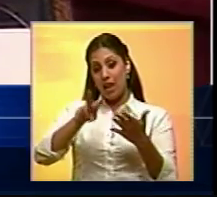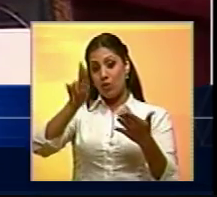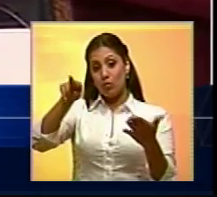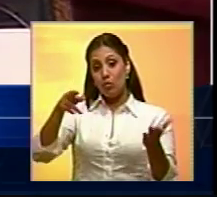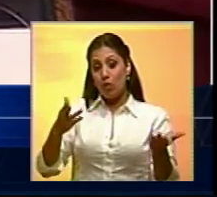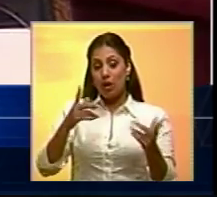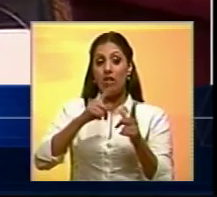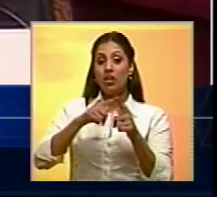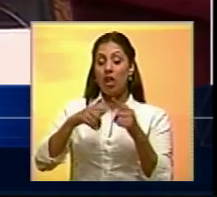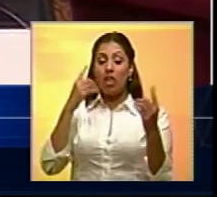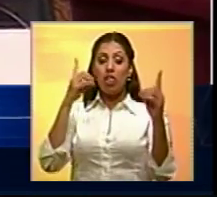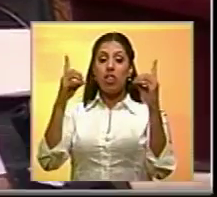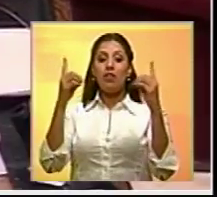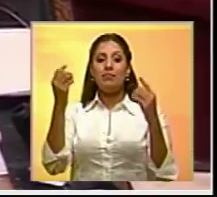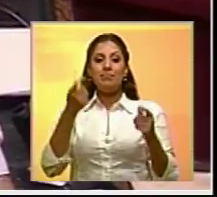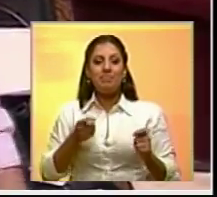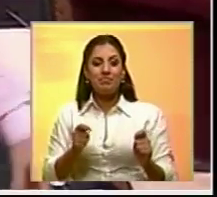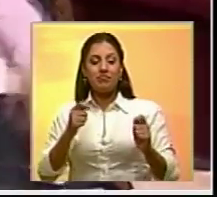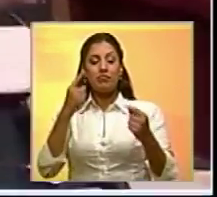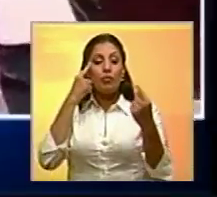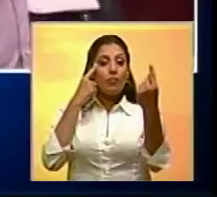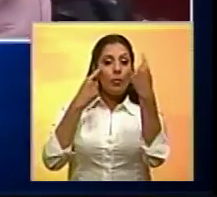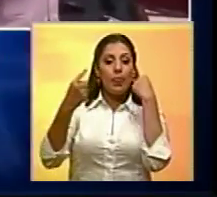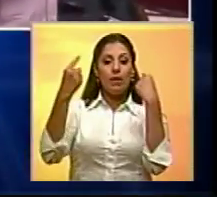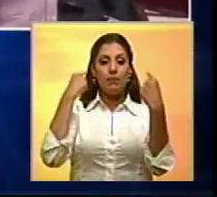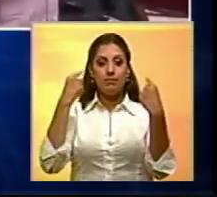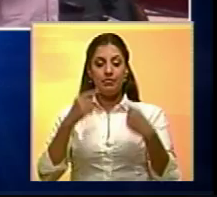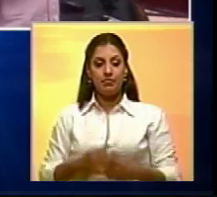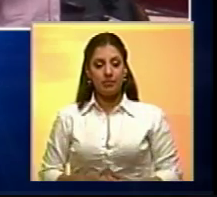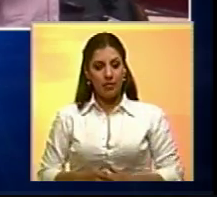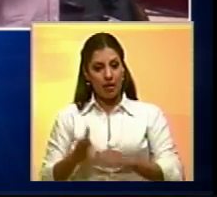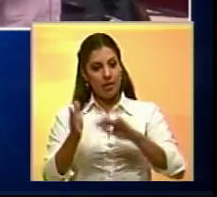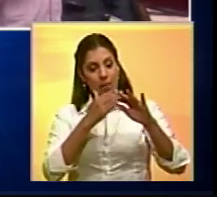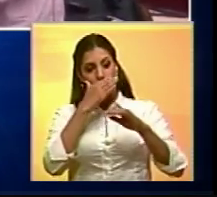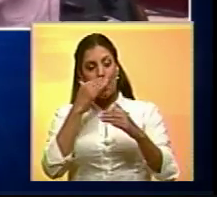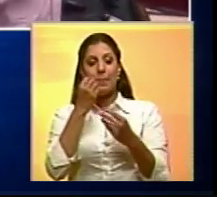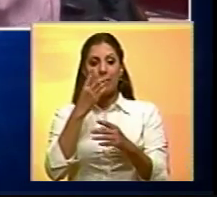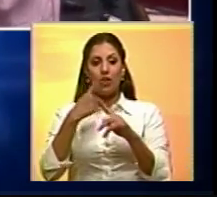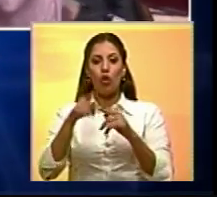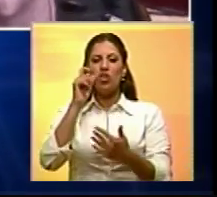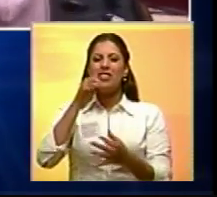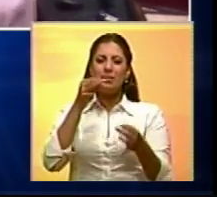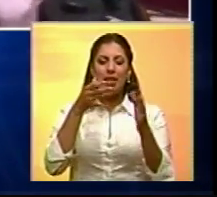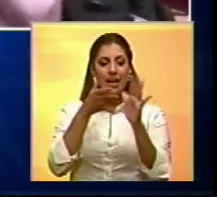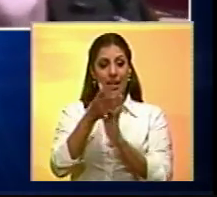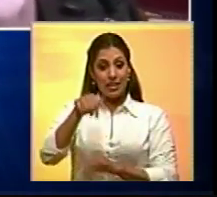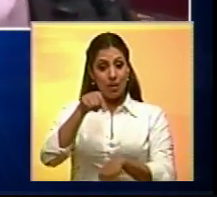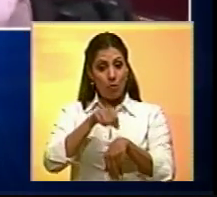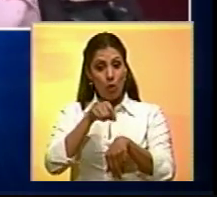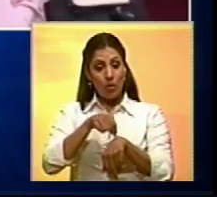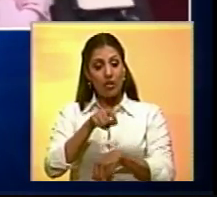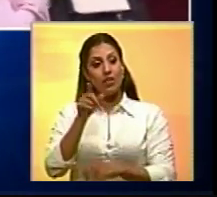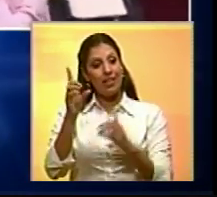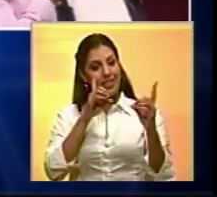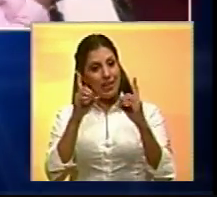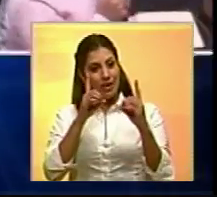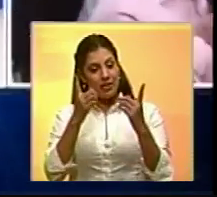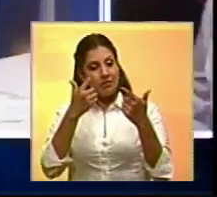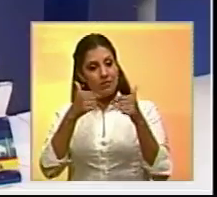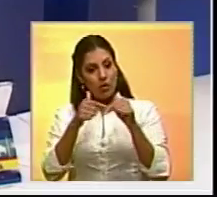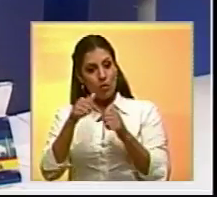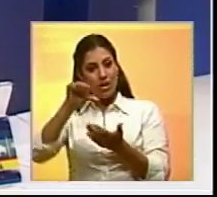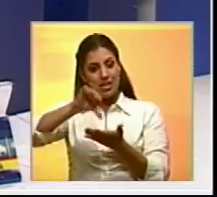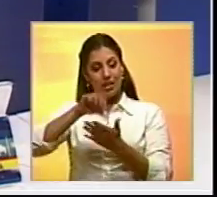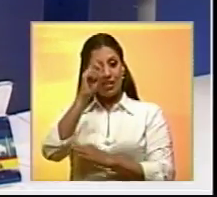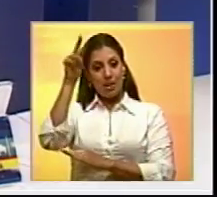o deliberadamente intentan ignorarla para... Bien, es parte de lo que sucede en este momento, el debate en pleno seno de